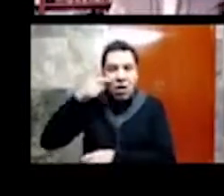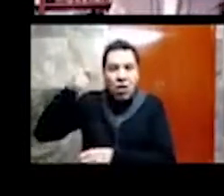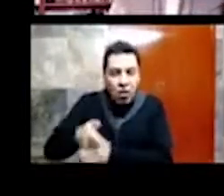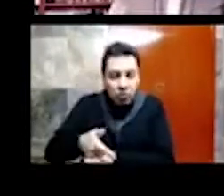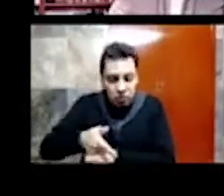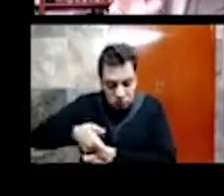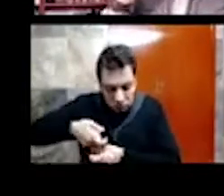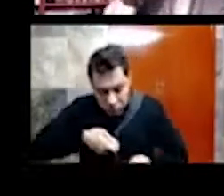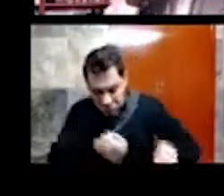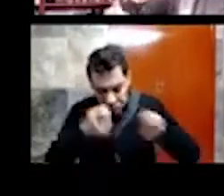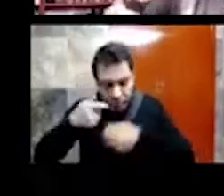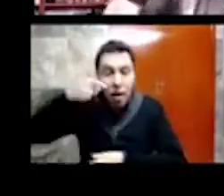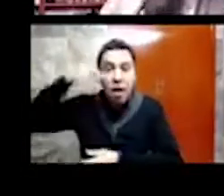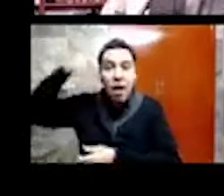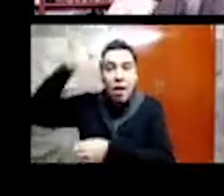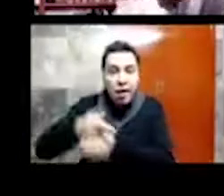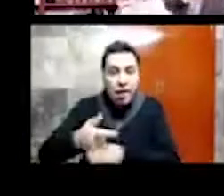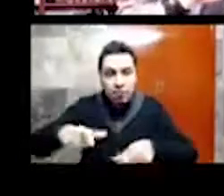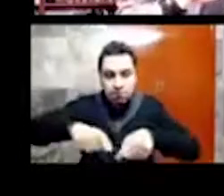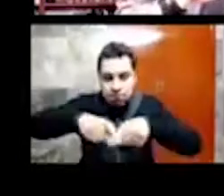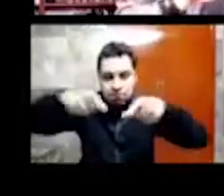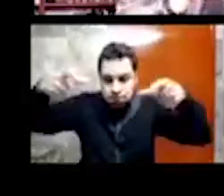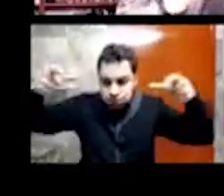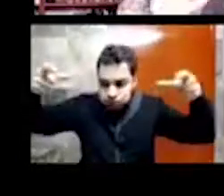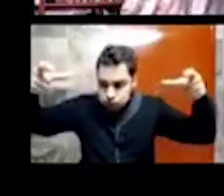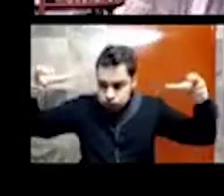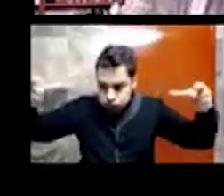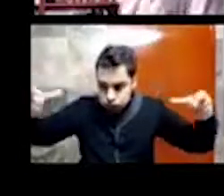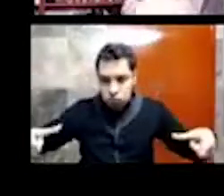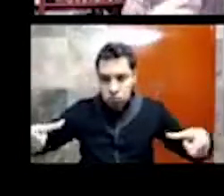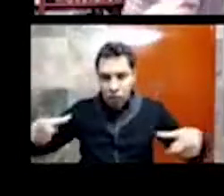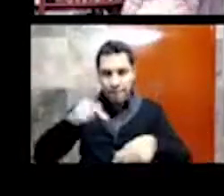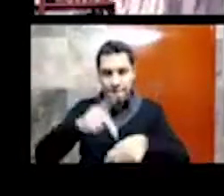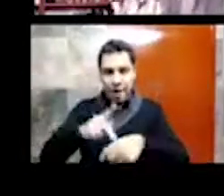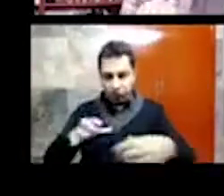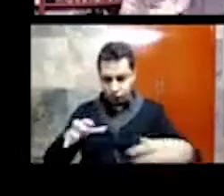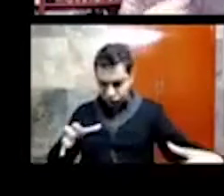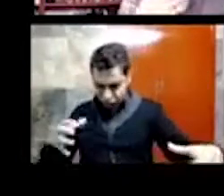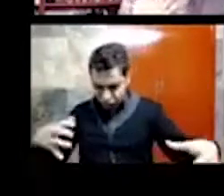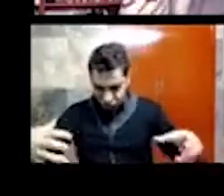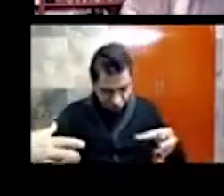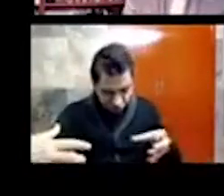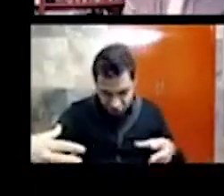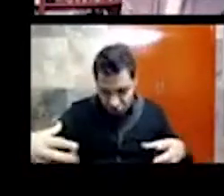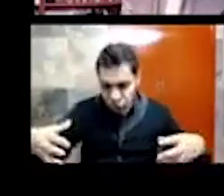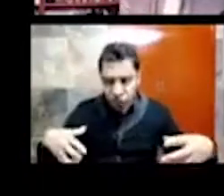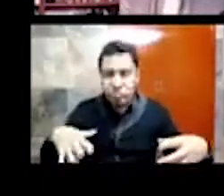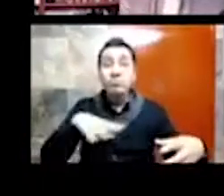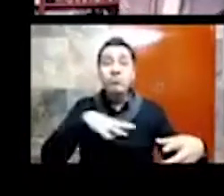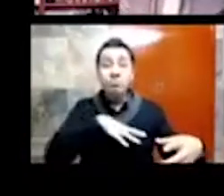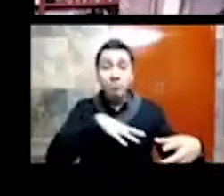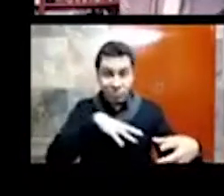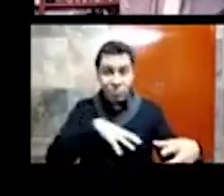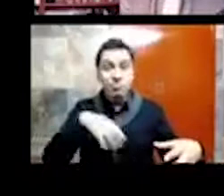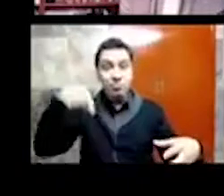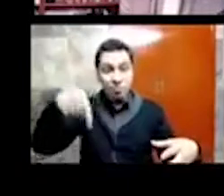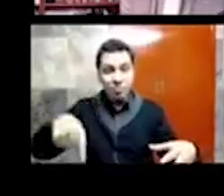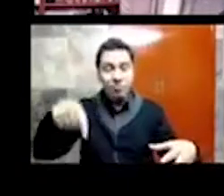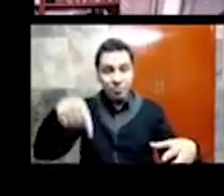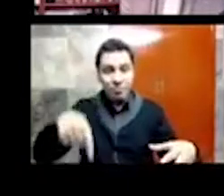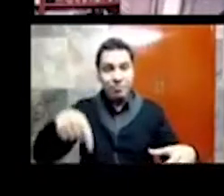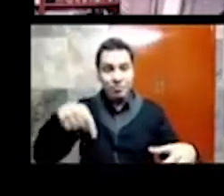en los aplanados, hablando como arquitectos, ¿no? Pero que no dejan de tener esta componente ornamental